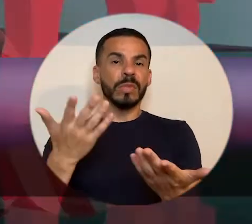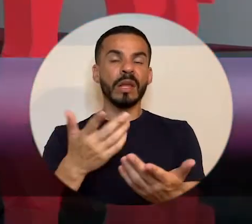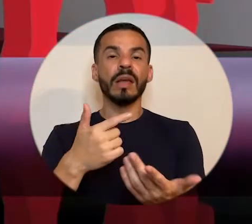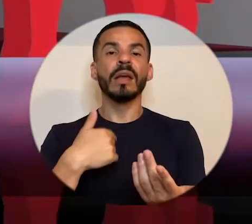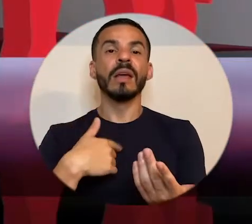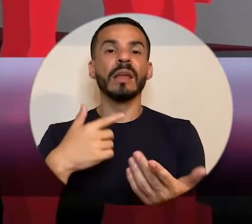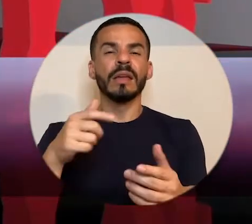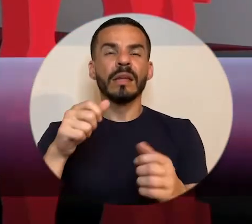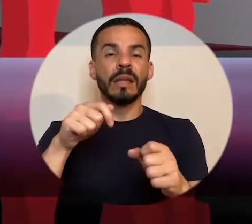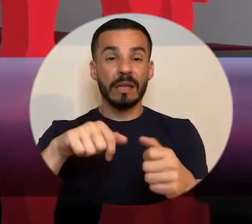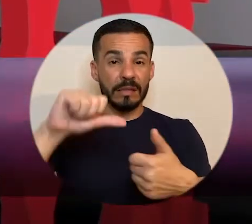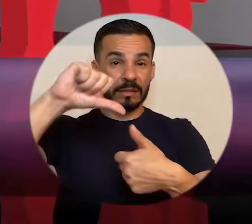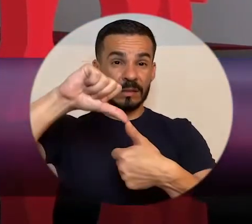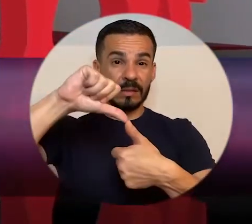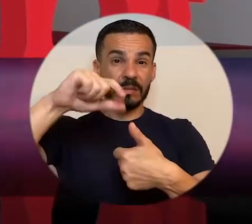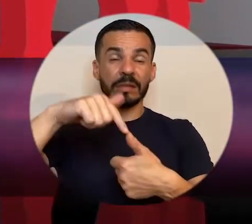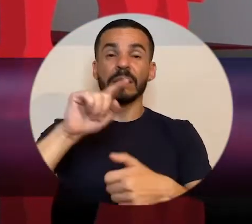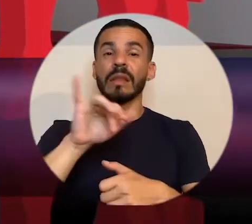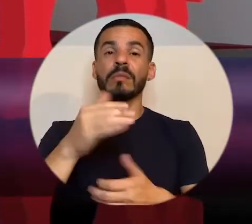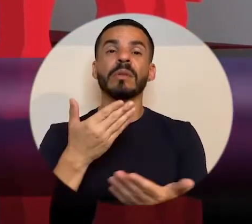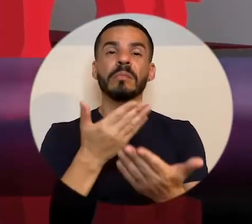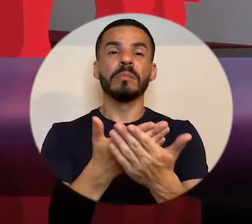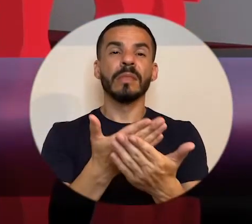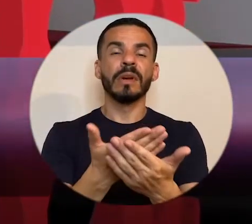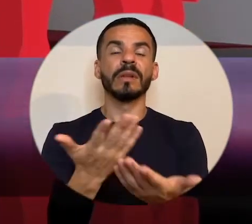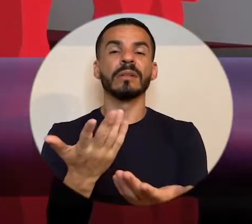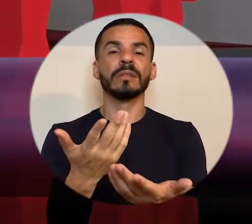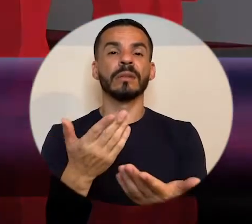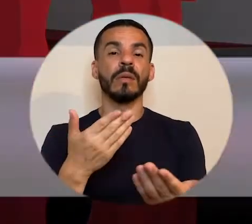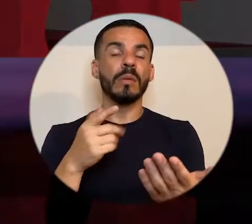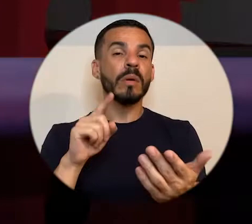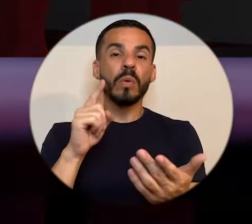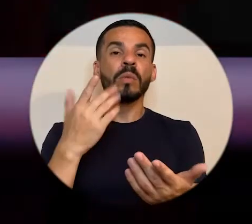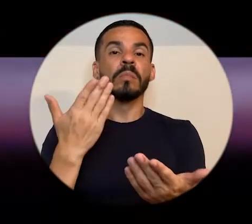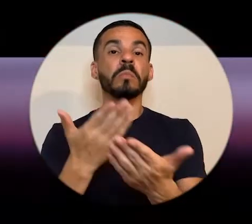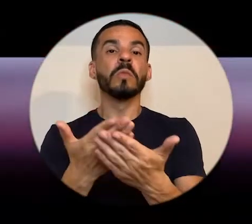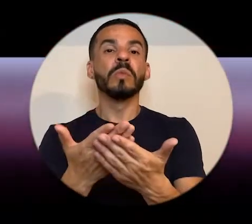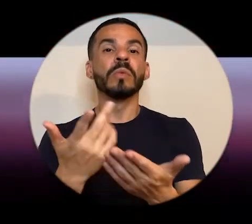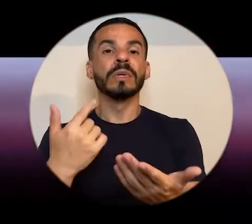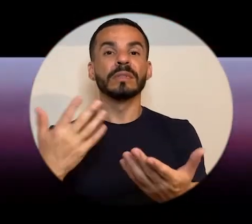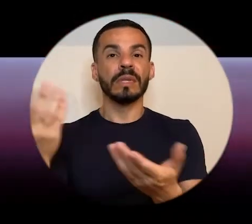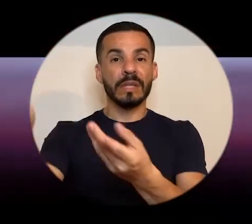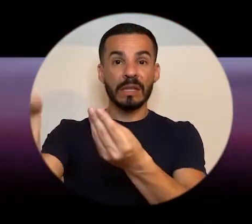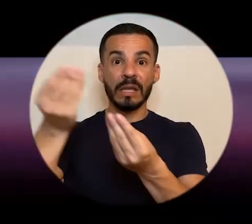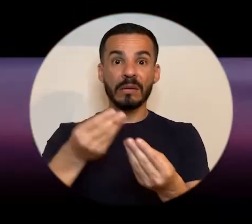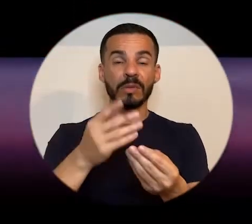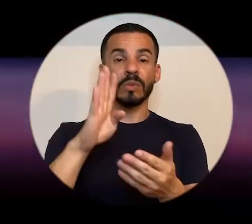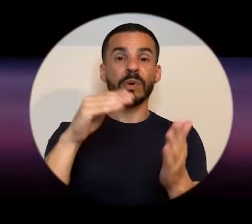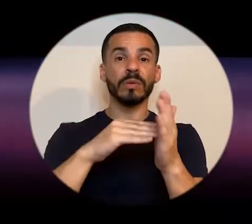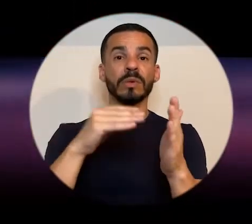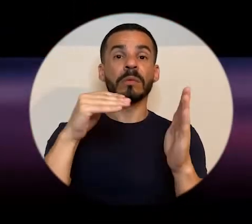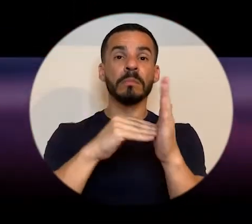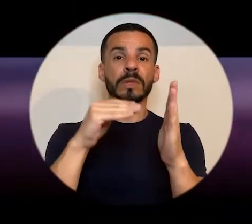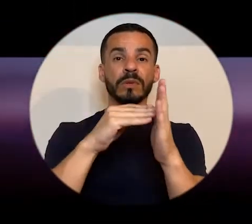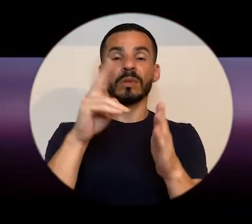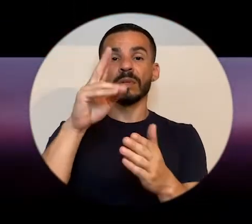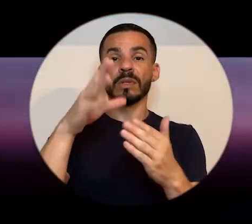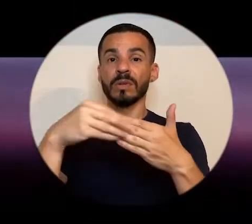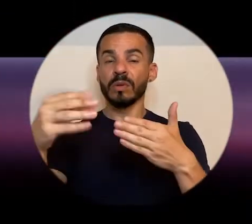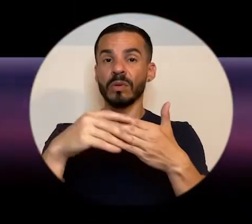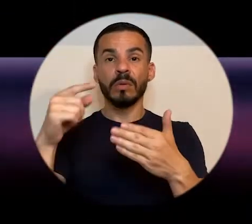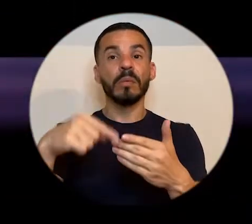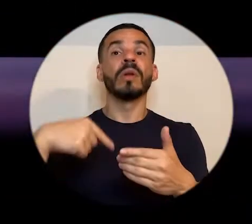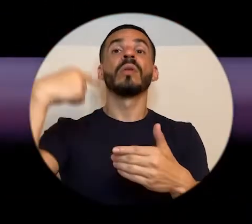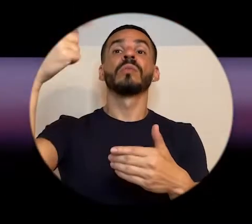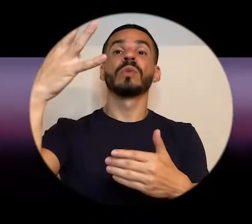autoritarismo. En el caso concreto centroamericano también se está planteando una propuesta de inversión de $4.000